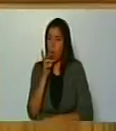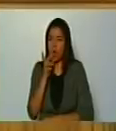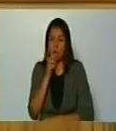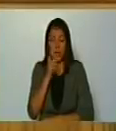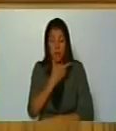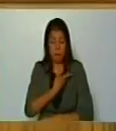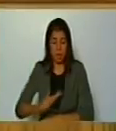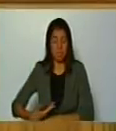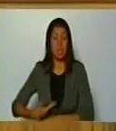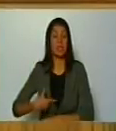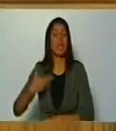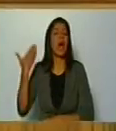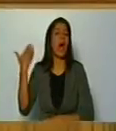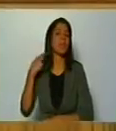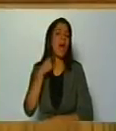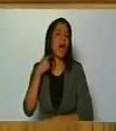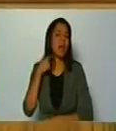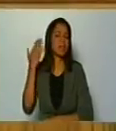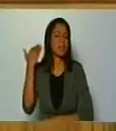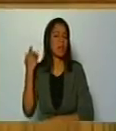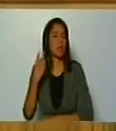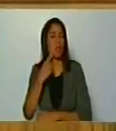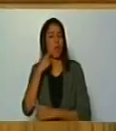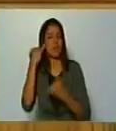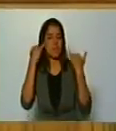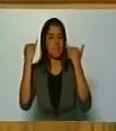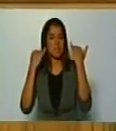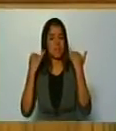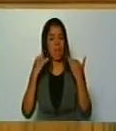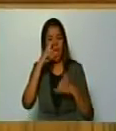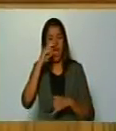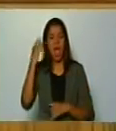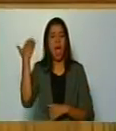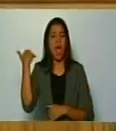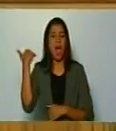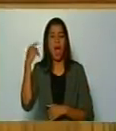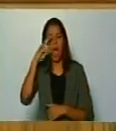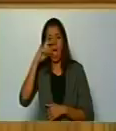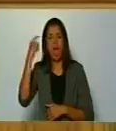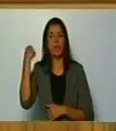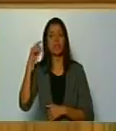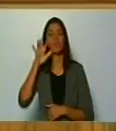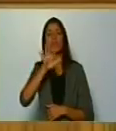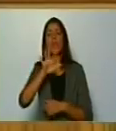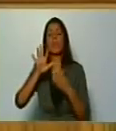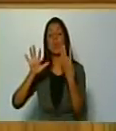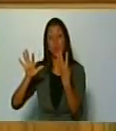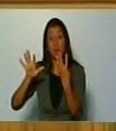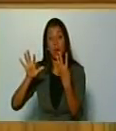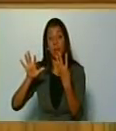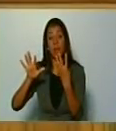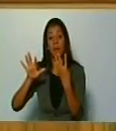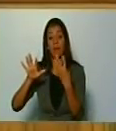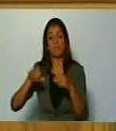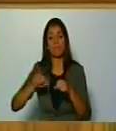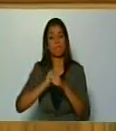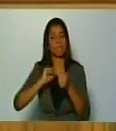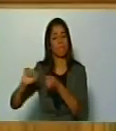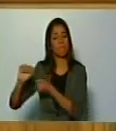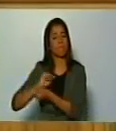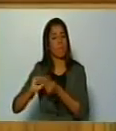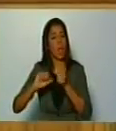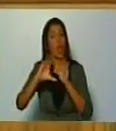paso, cómo esa política que él instauró en el año 59 acabó con la Constitución del